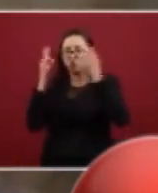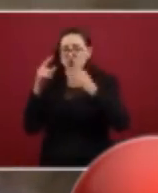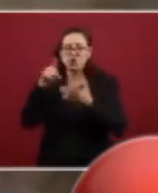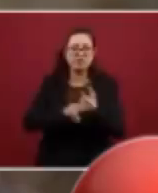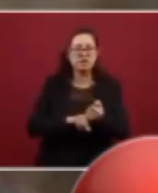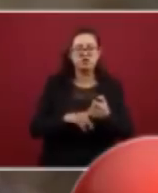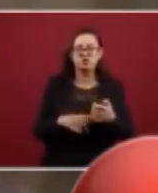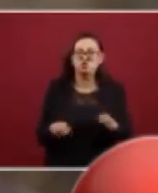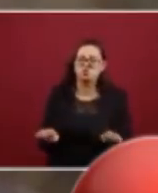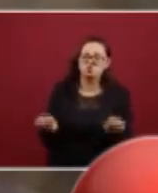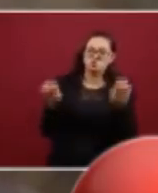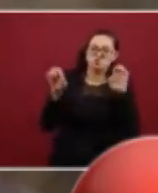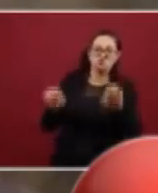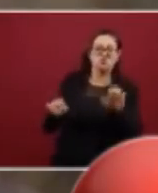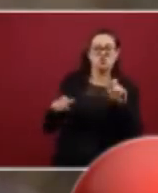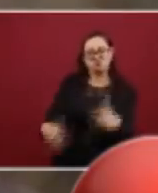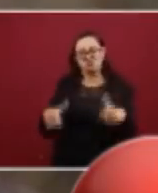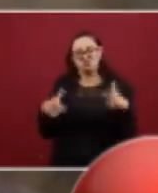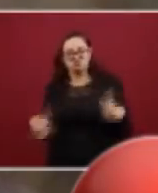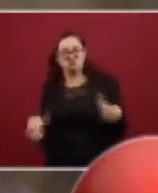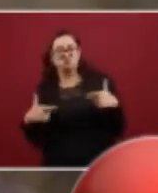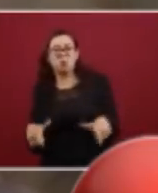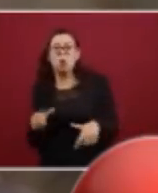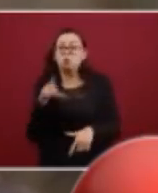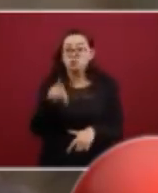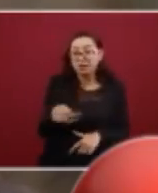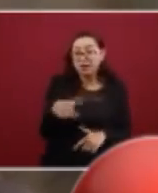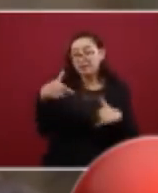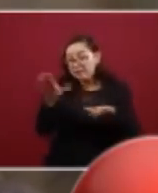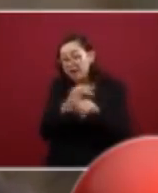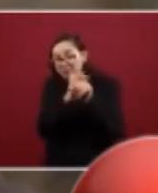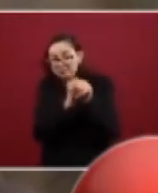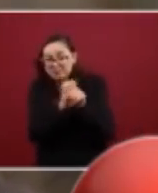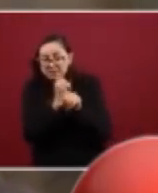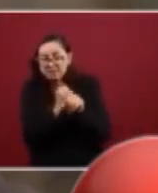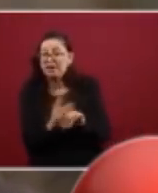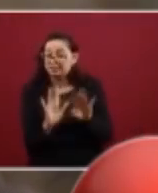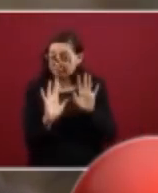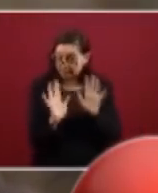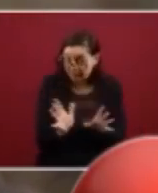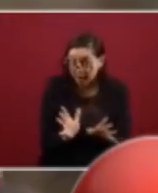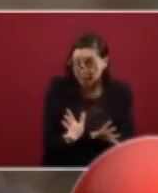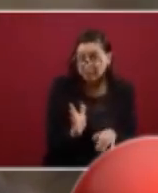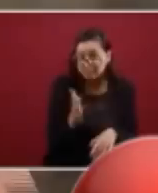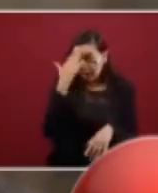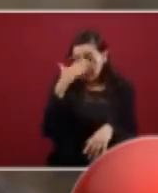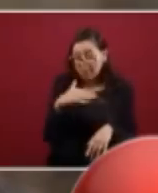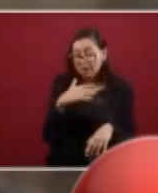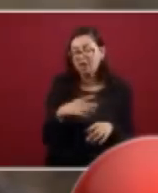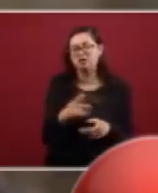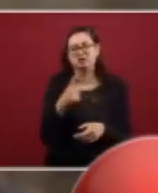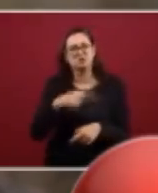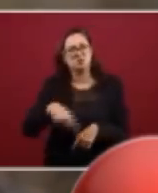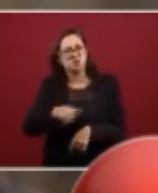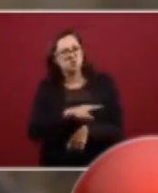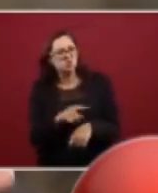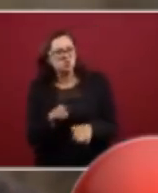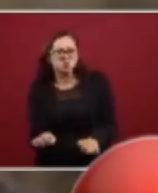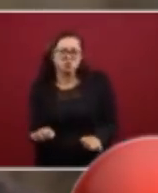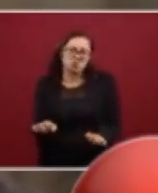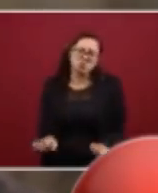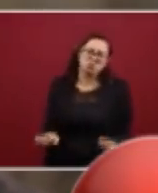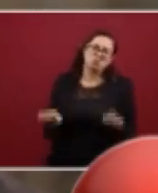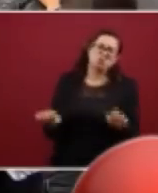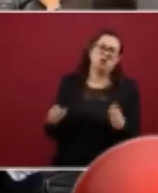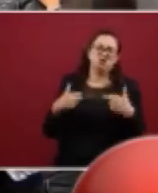para ver qué propiedades se van a vender, no se van a vender, cómo acabar con esta vida faraónica de quienes